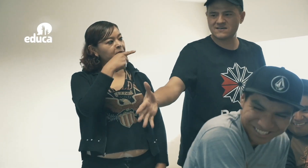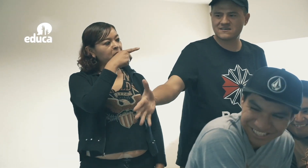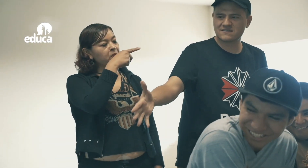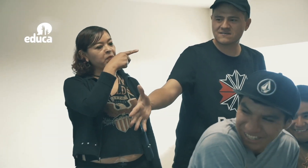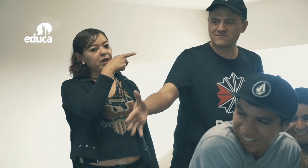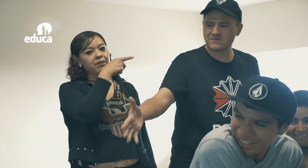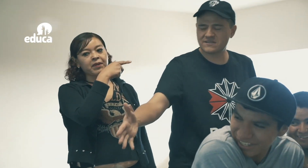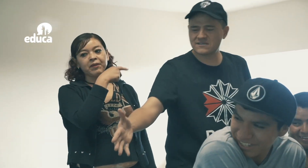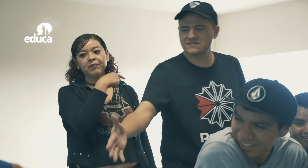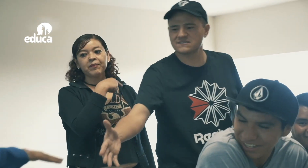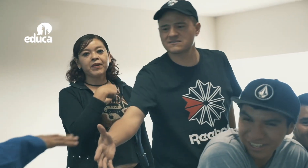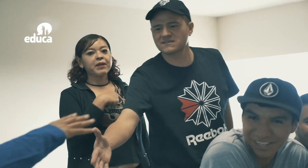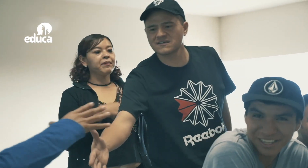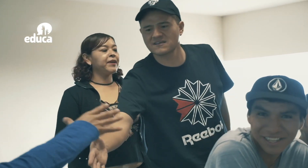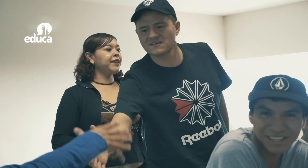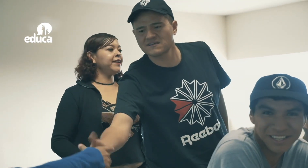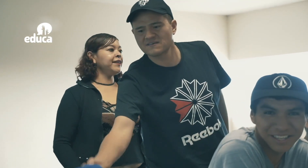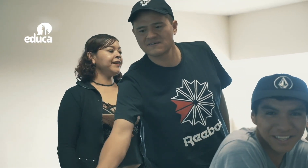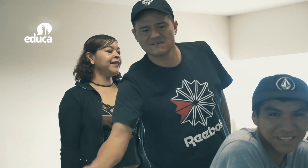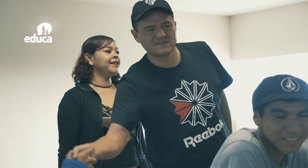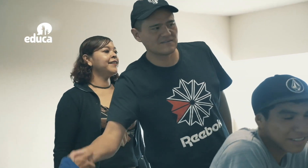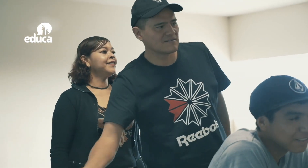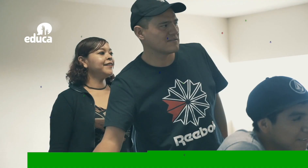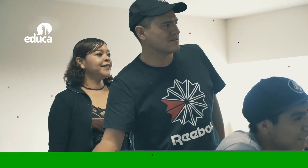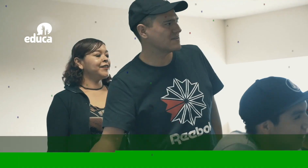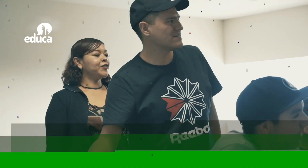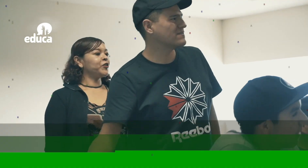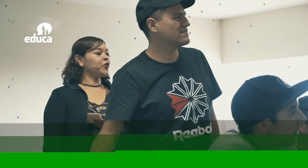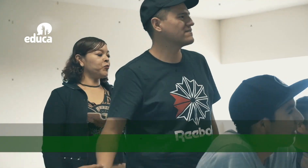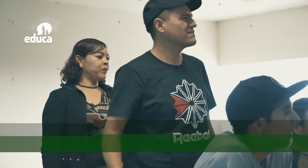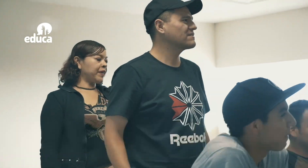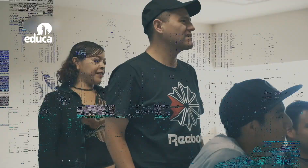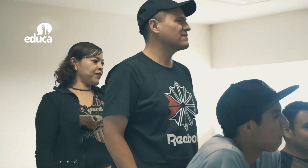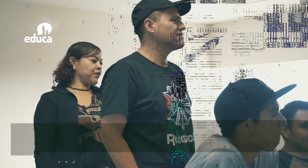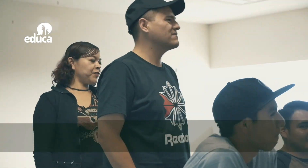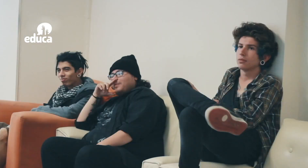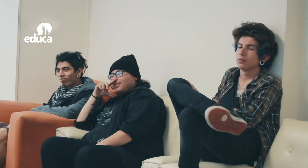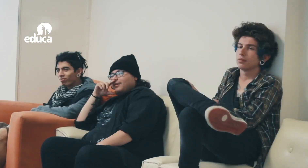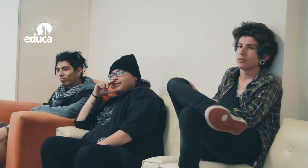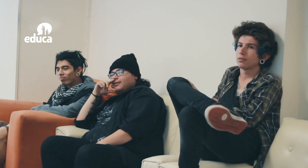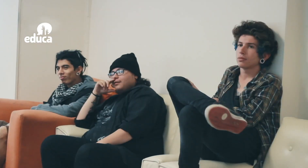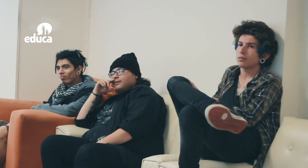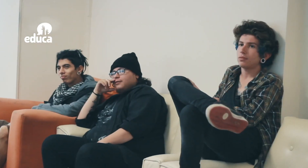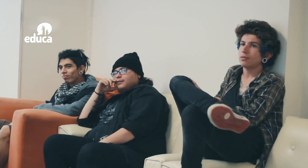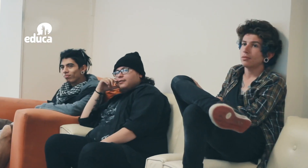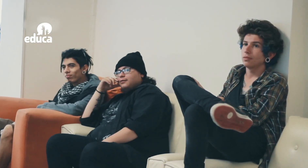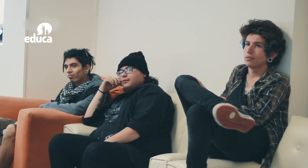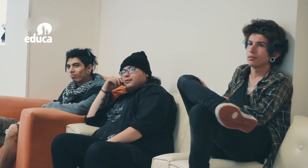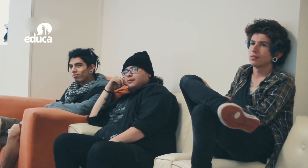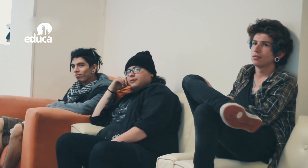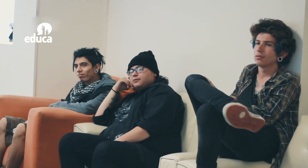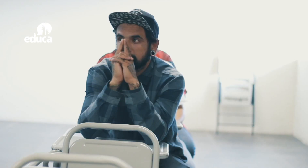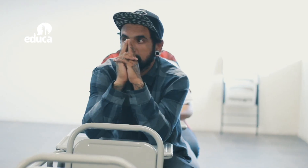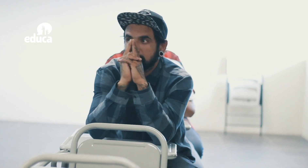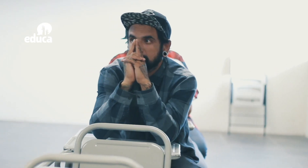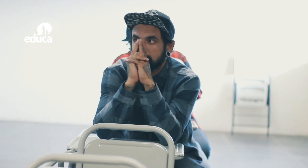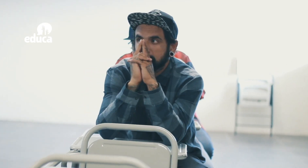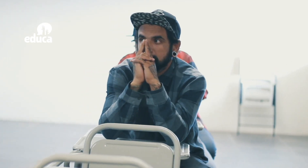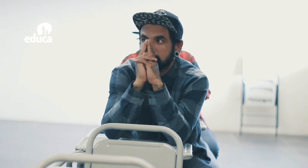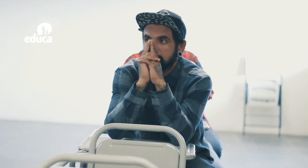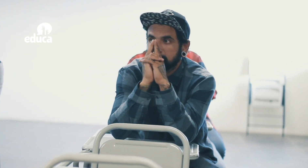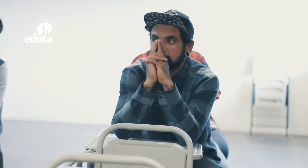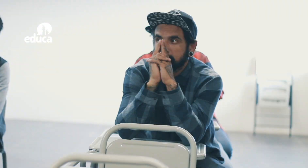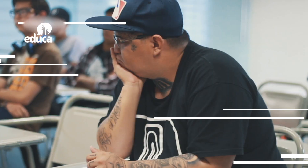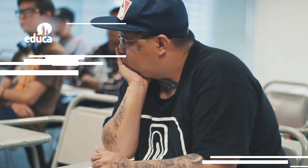con su gente, sentir de su gente, la manera en la que se expresan, ¿no?, para poder entonces hablar de ello.